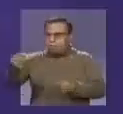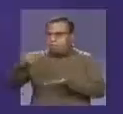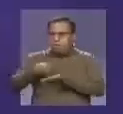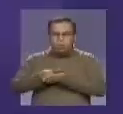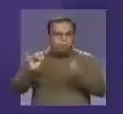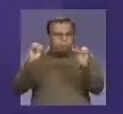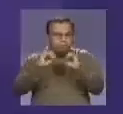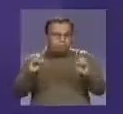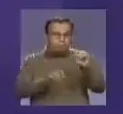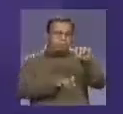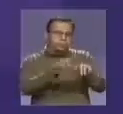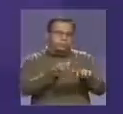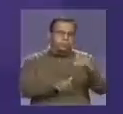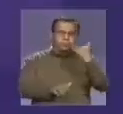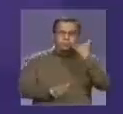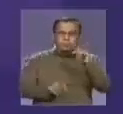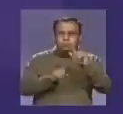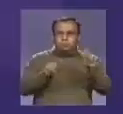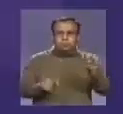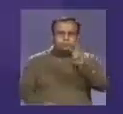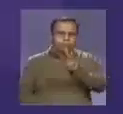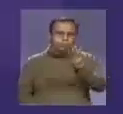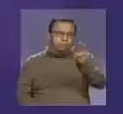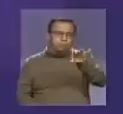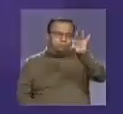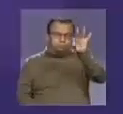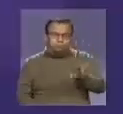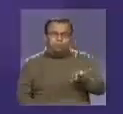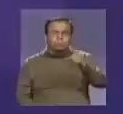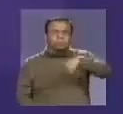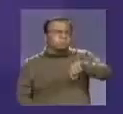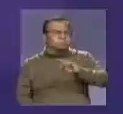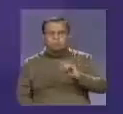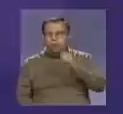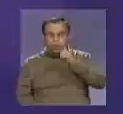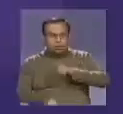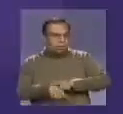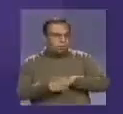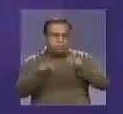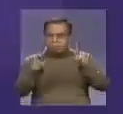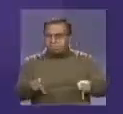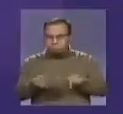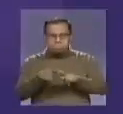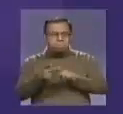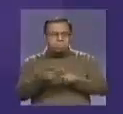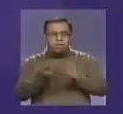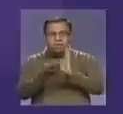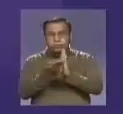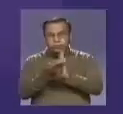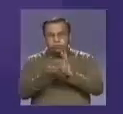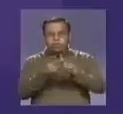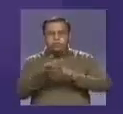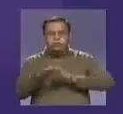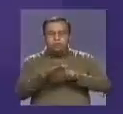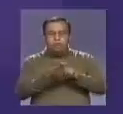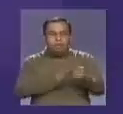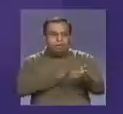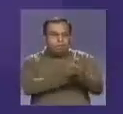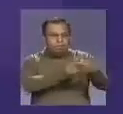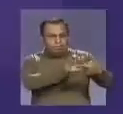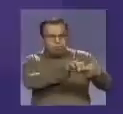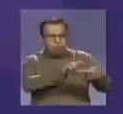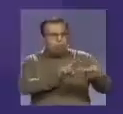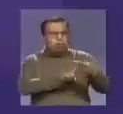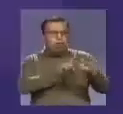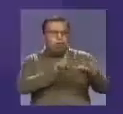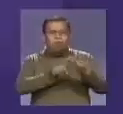las cifras de la Secretaría de la Mujer, el 33% de ellas no tiene tiempo libre para descansar, estudiar, ir a una cita médica